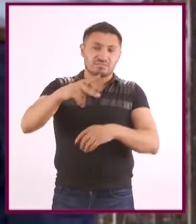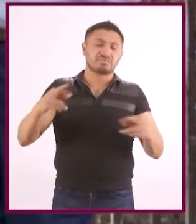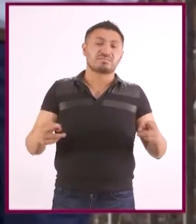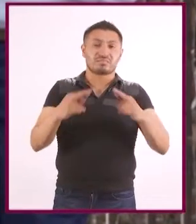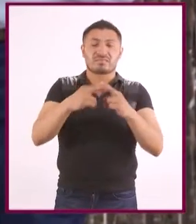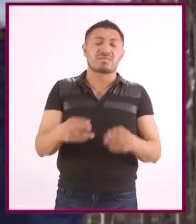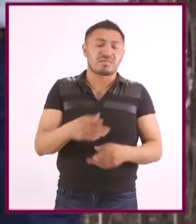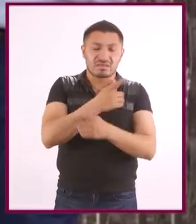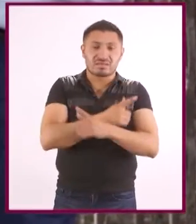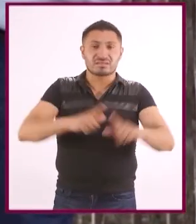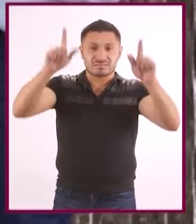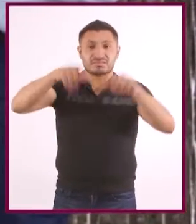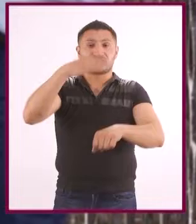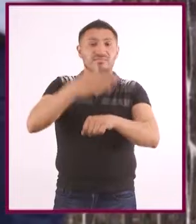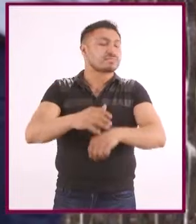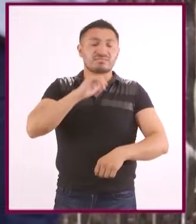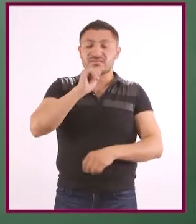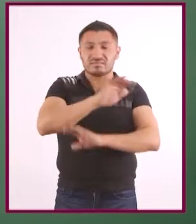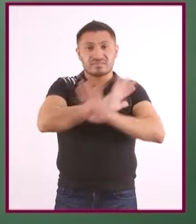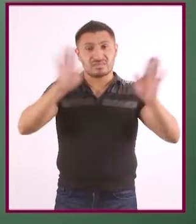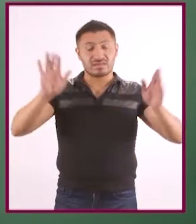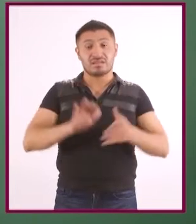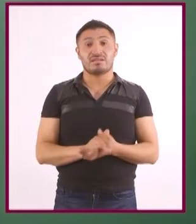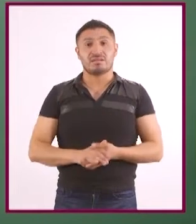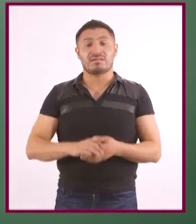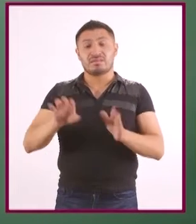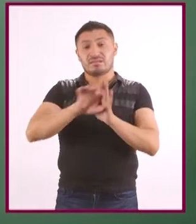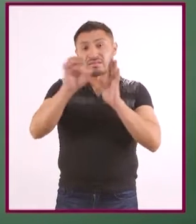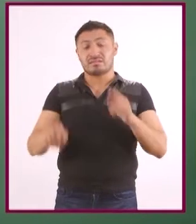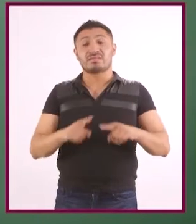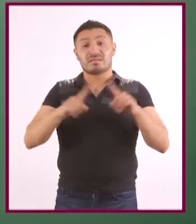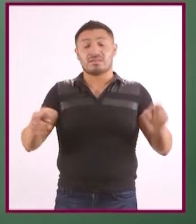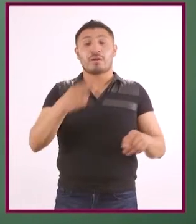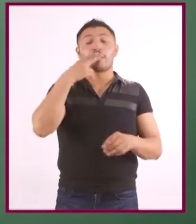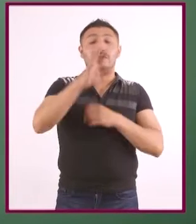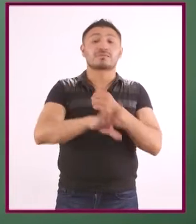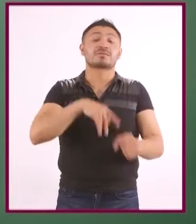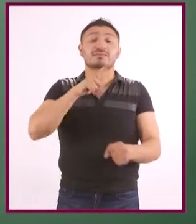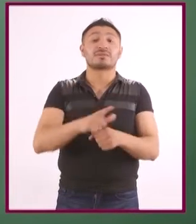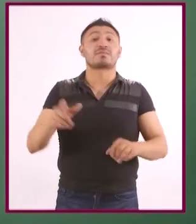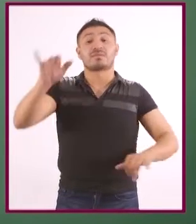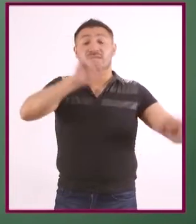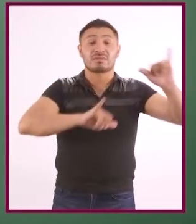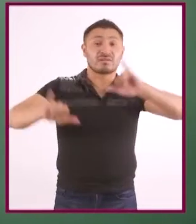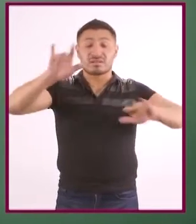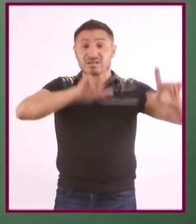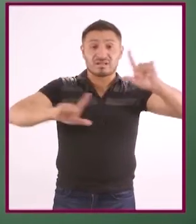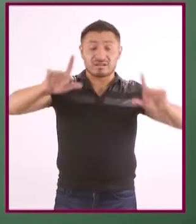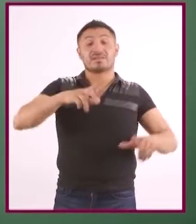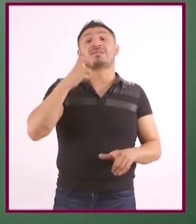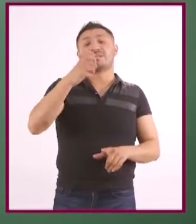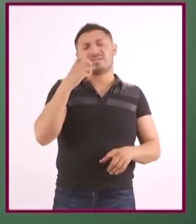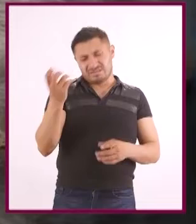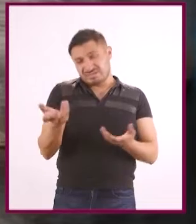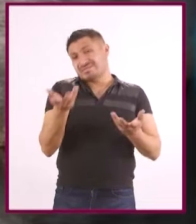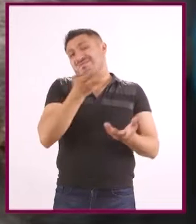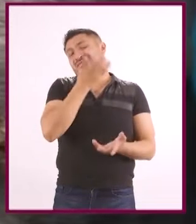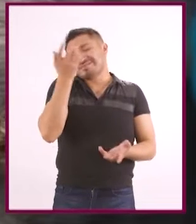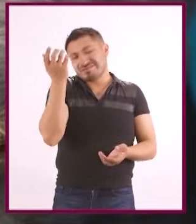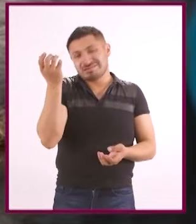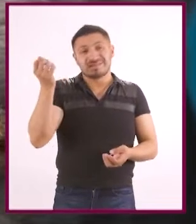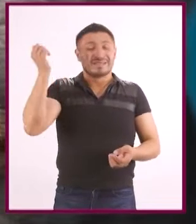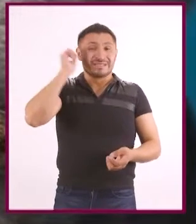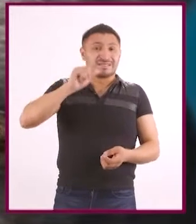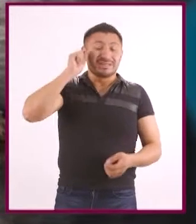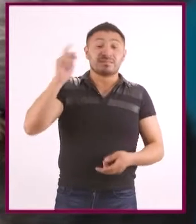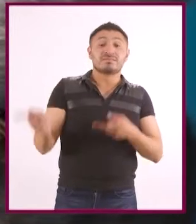sin tener que sufrir una sanción por ello. Otro ejemplo es el uso de animales en pruebas de laboratorio. A pesar de que esta práctica se ha cuestionado